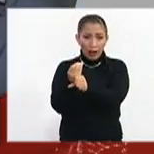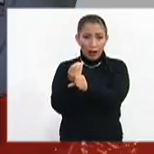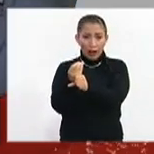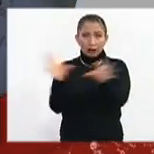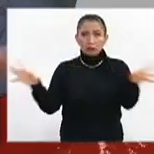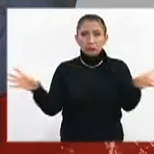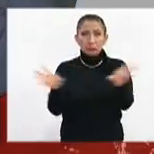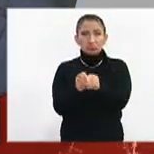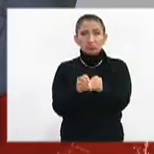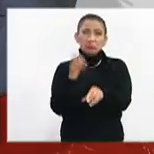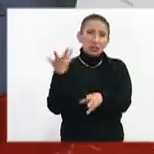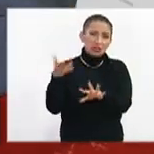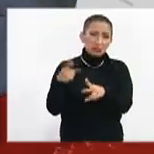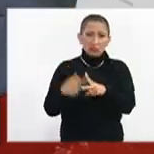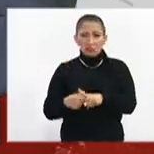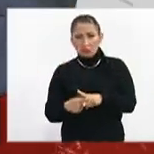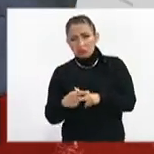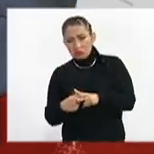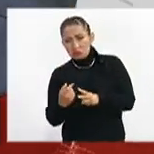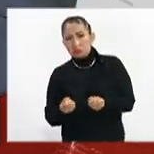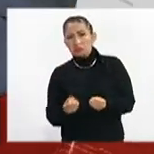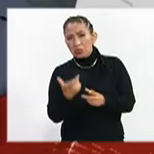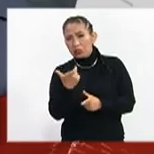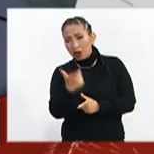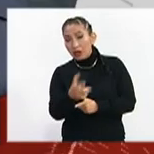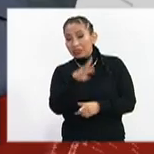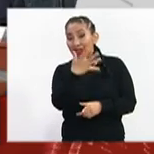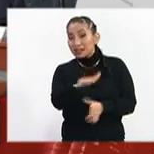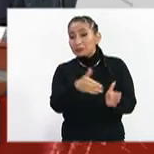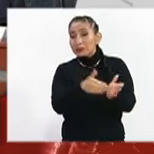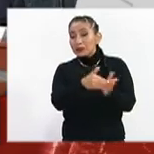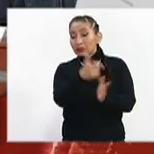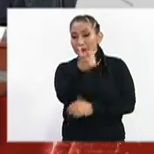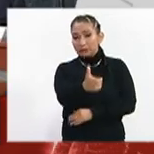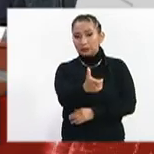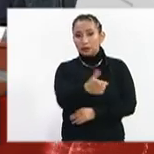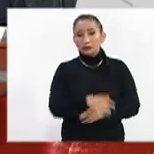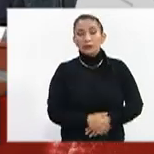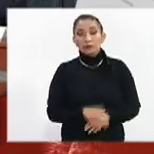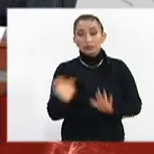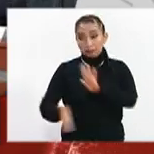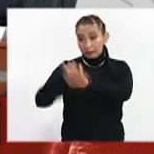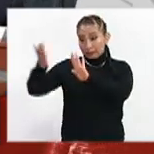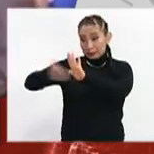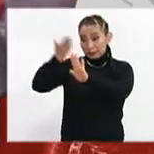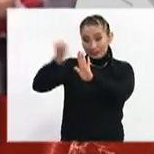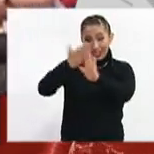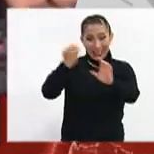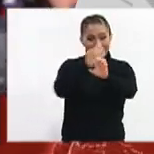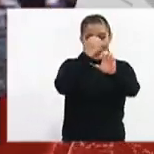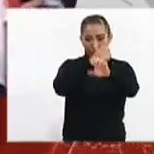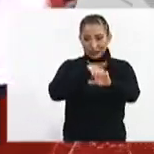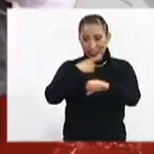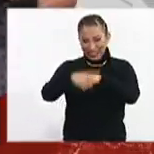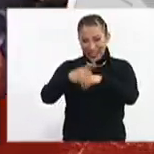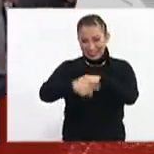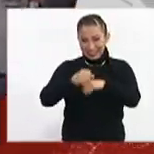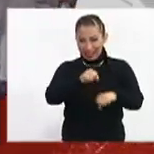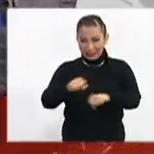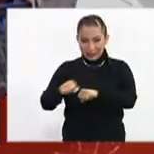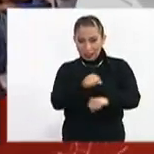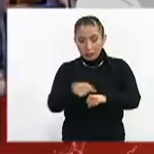en una cifra estimada y preliminar del orden de 10,000 millones de pesos. La reconstrucción de los estados afectados por el